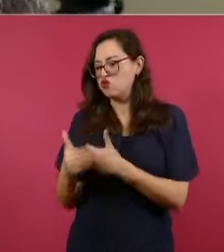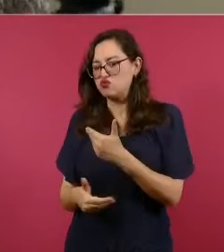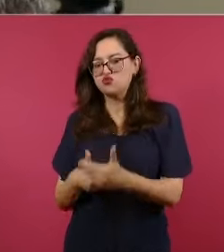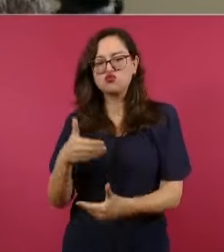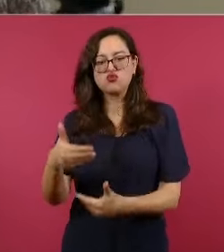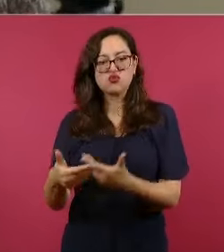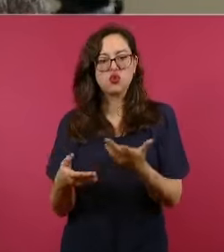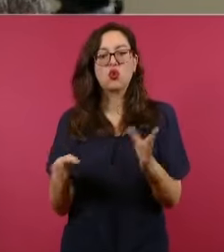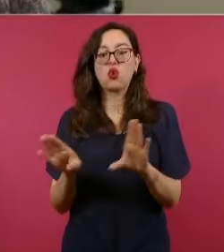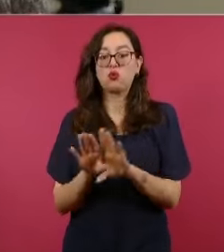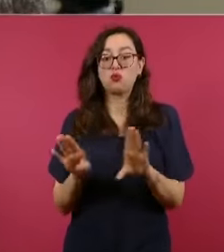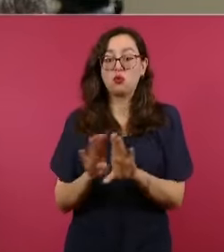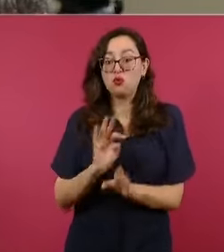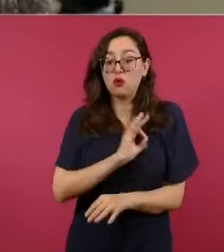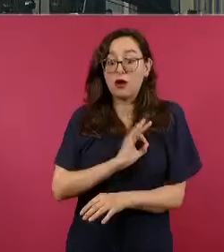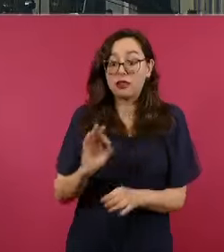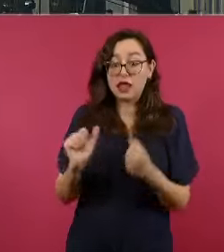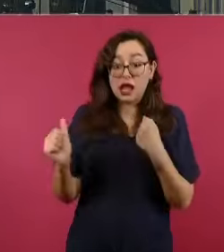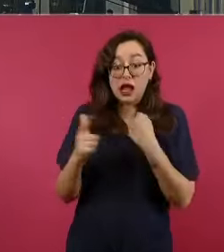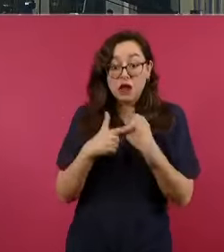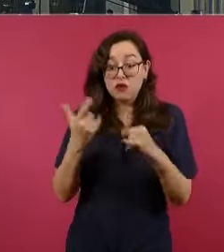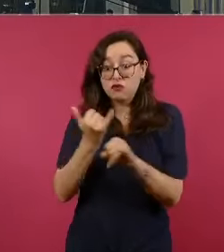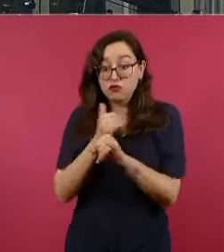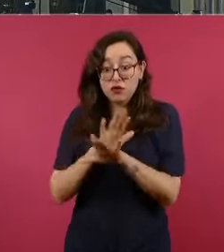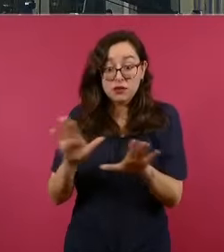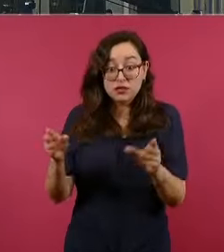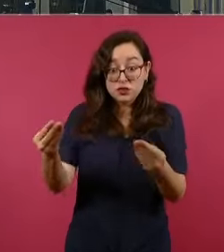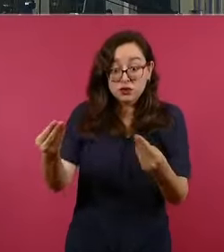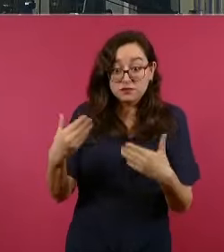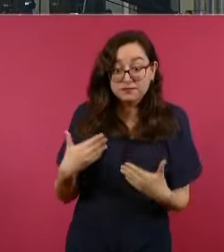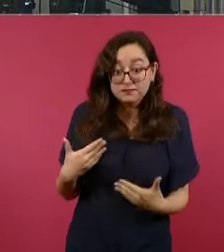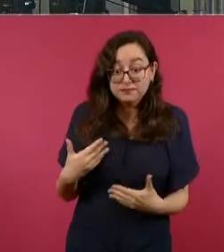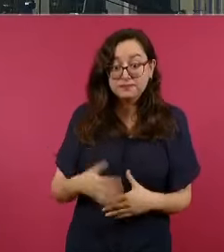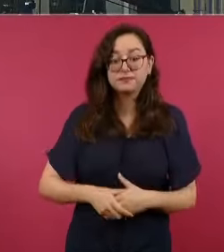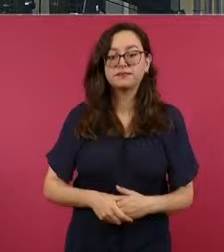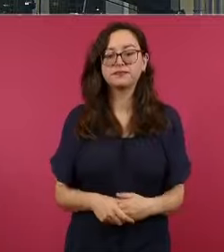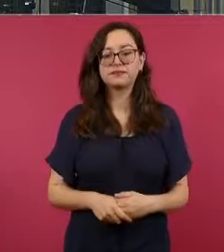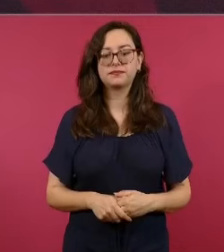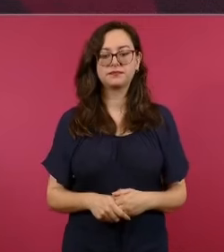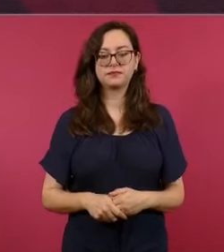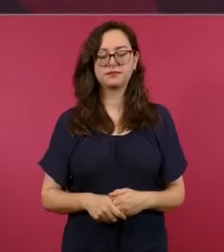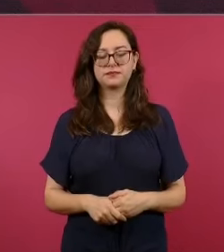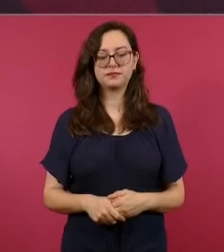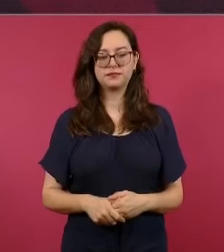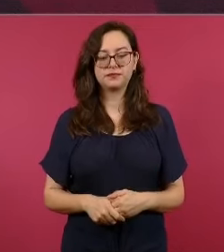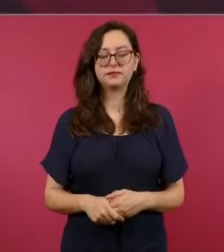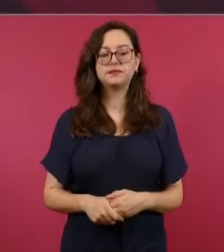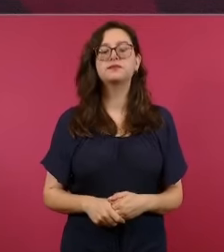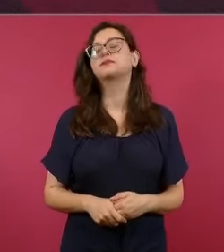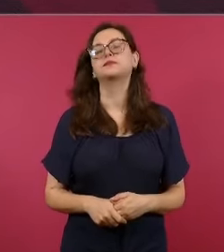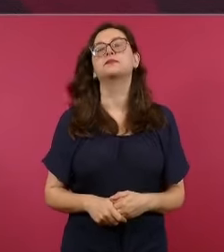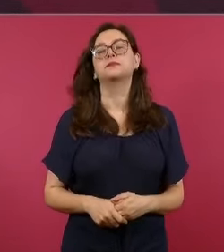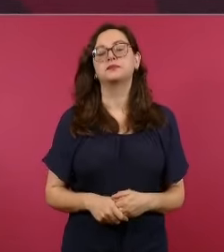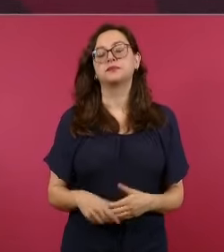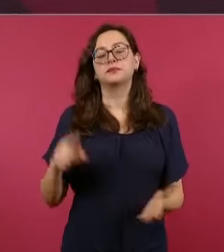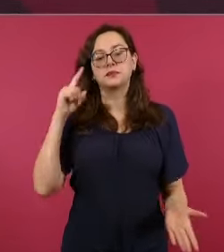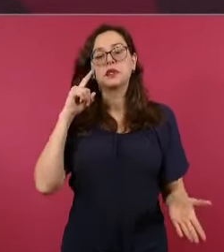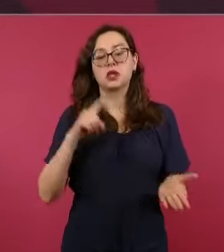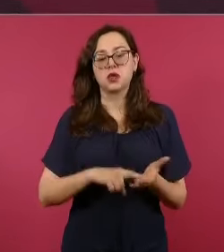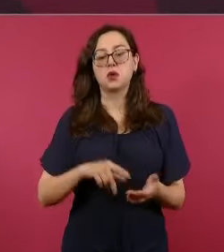sé si nos pudieran compartir sí eh creo que el martes próximo que le